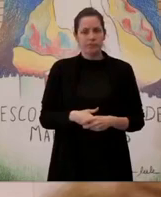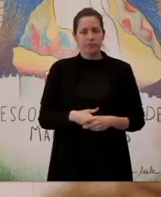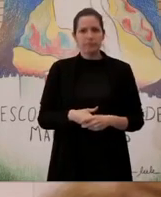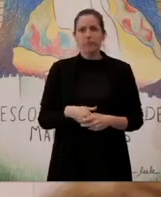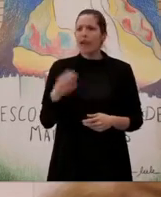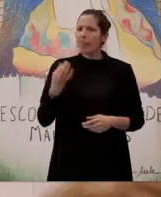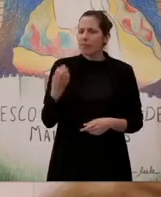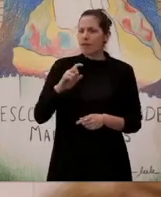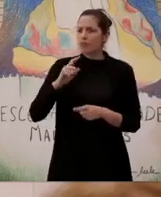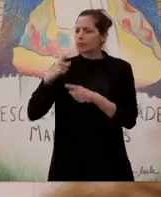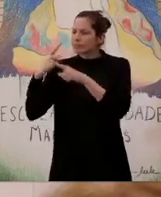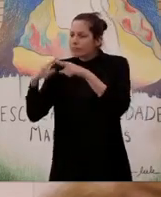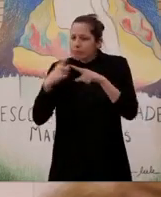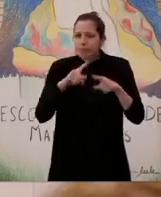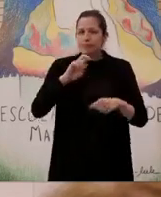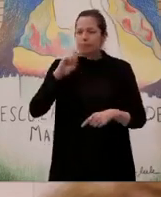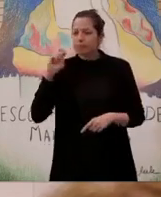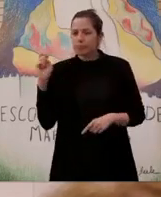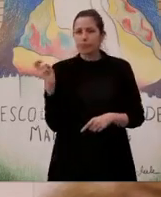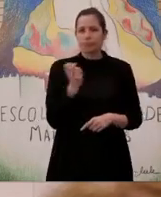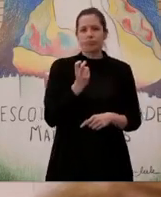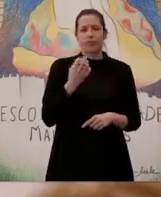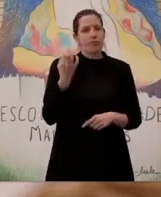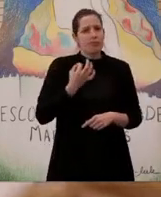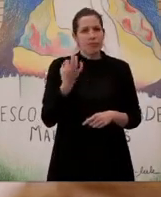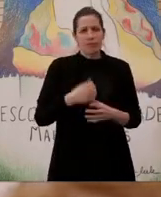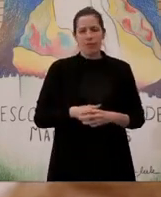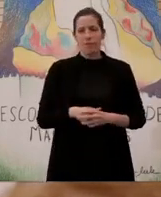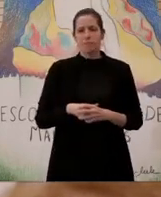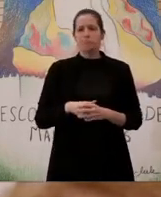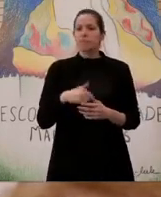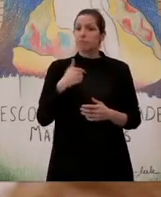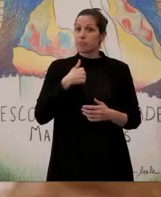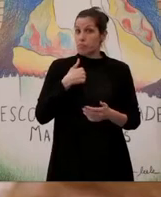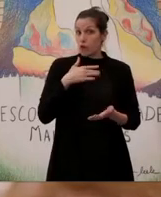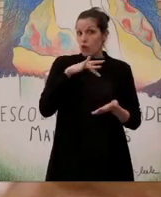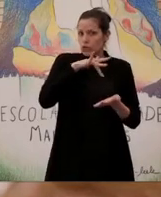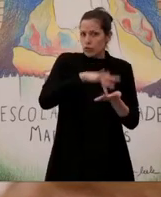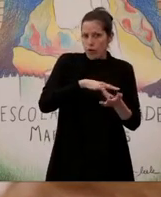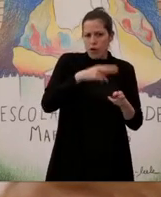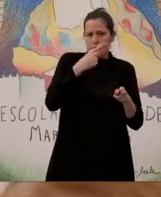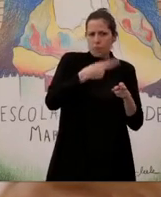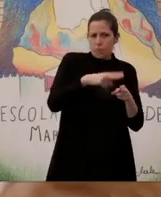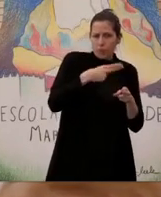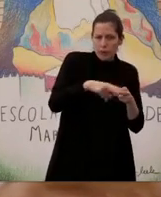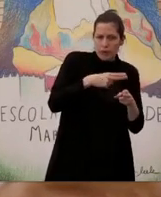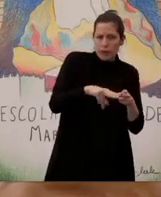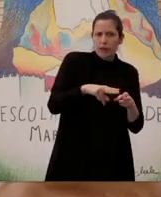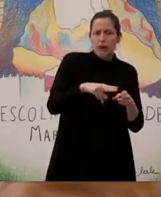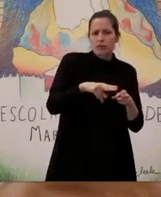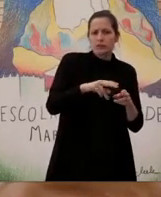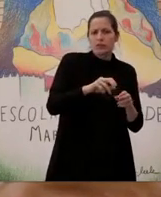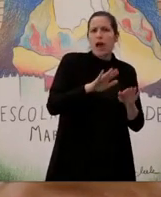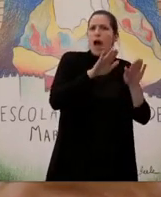y plurales Y eso que a nivel local puede permitir o que a mí me tocó vivir en algún momento que son políticas unidas en